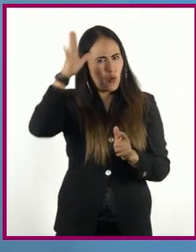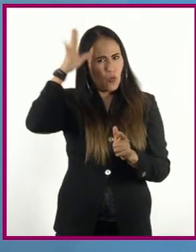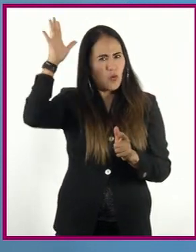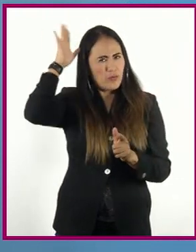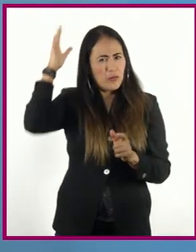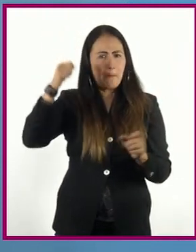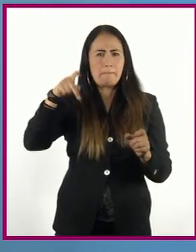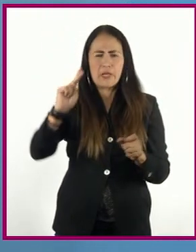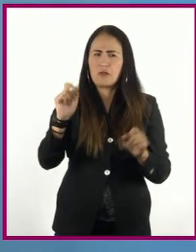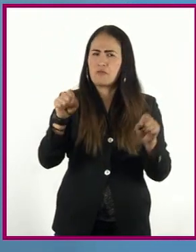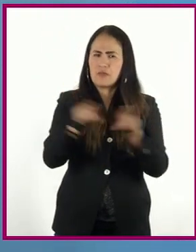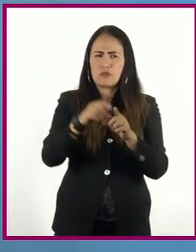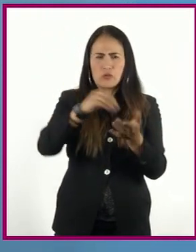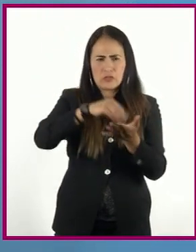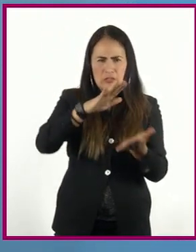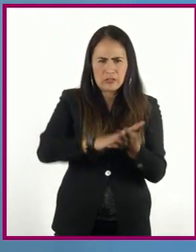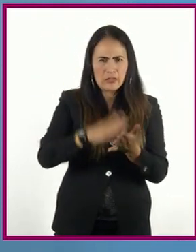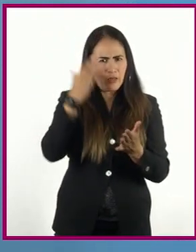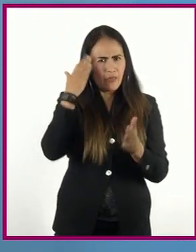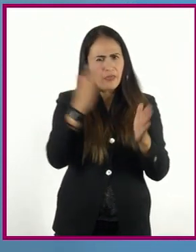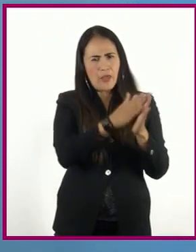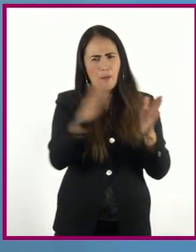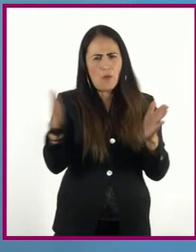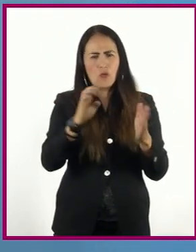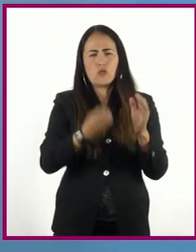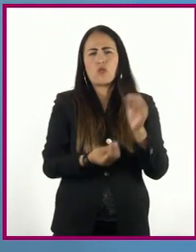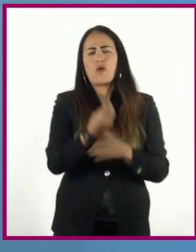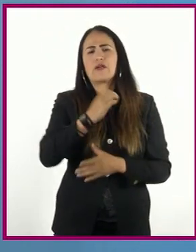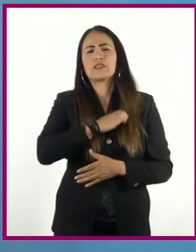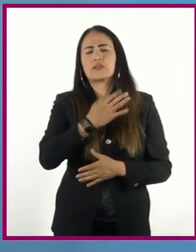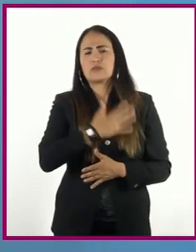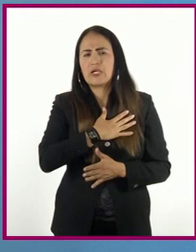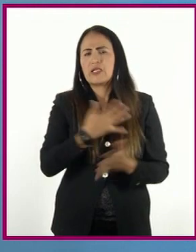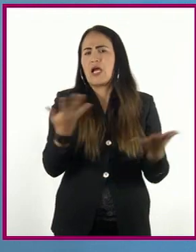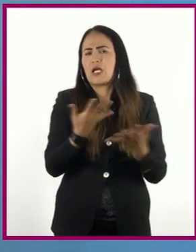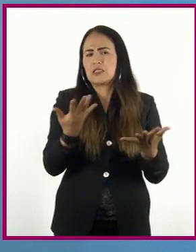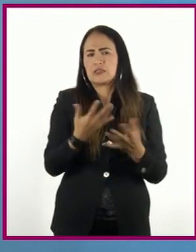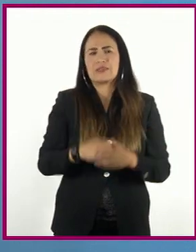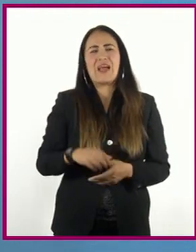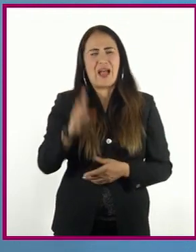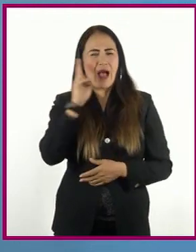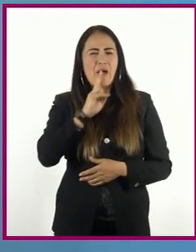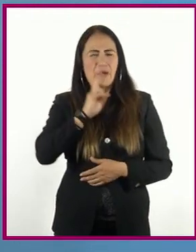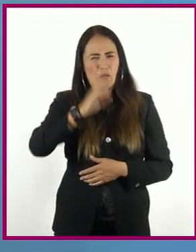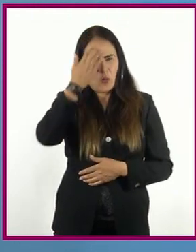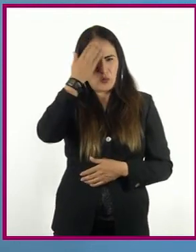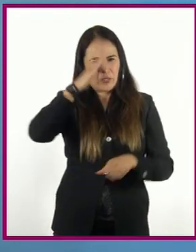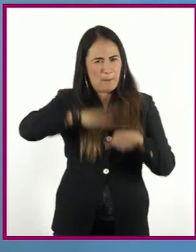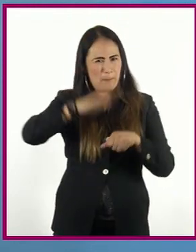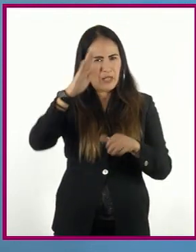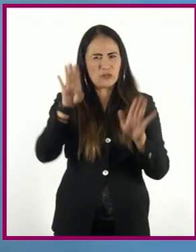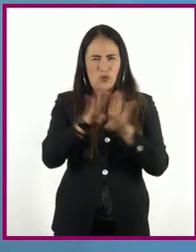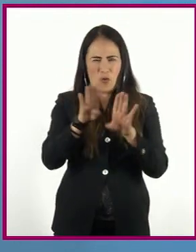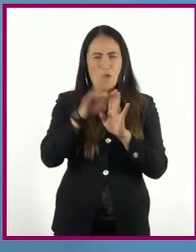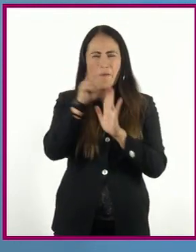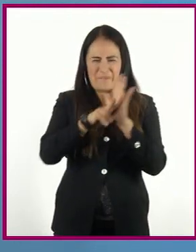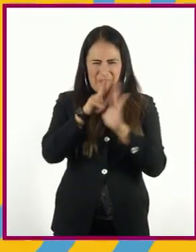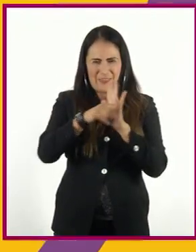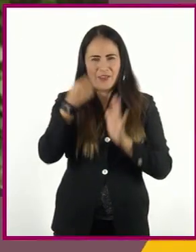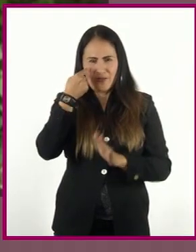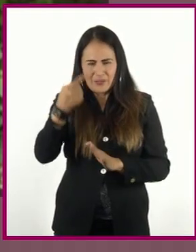sus actividades durante la época de la colonia. Conozcamos más sobre los señores del trueno a través del siguiente